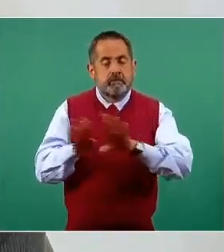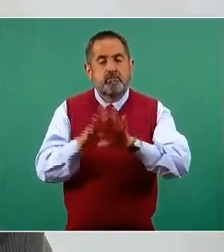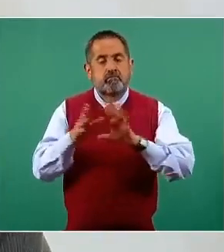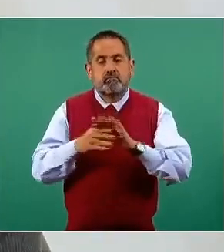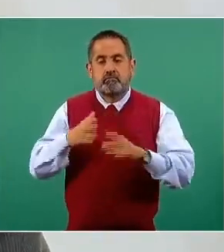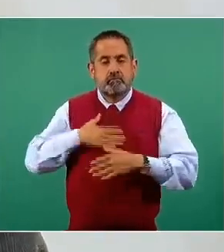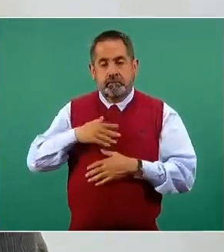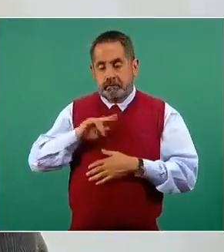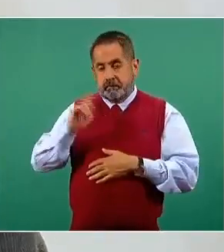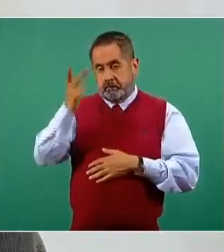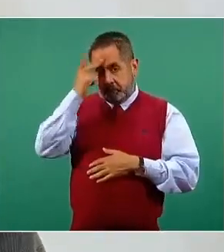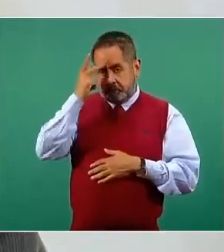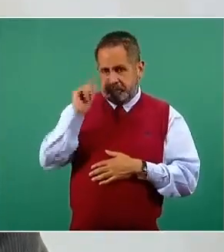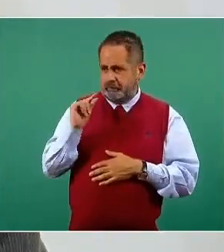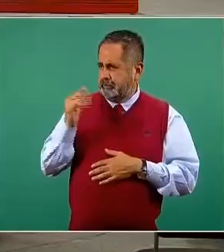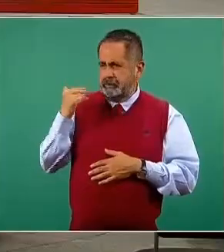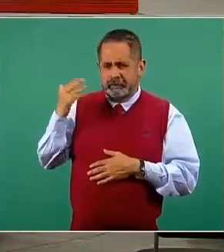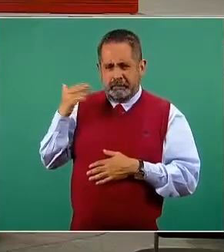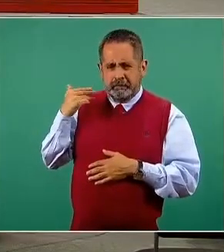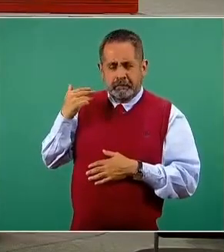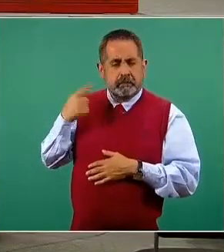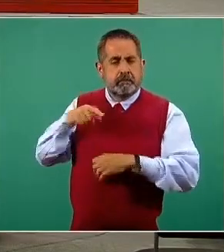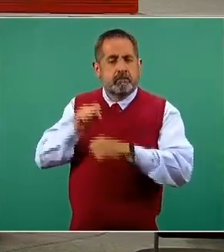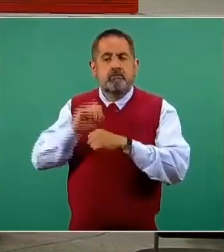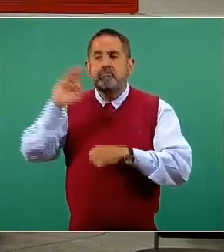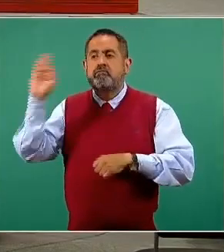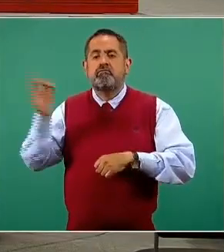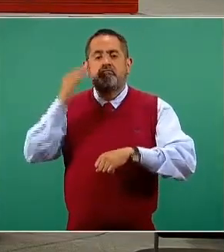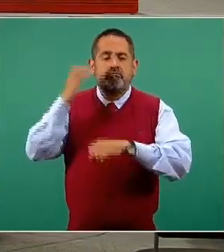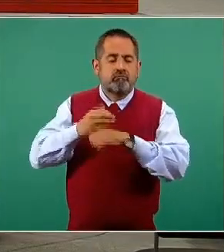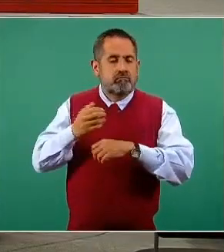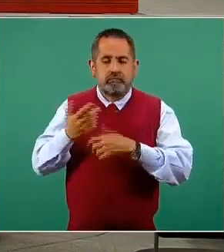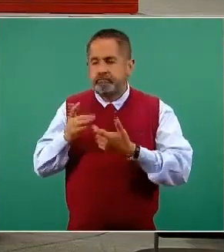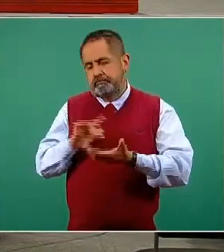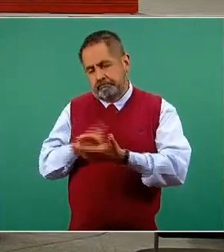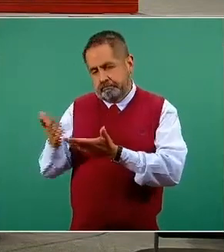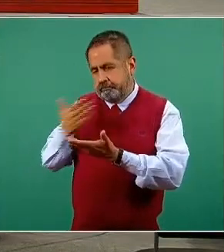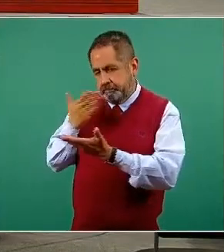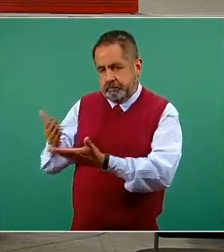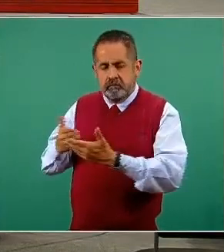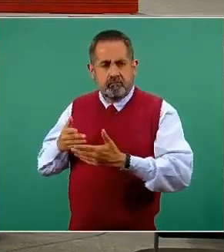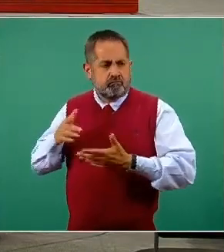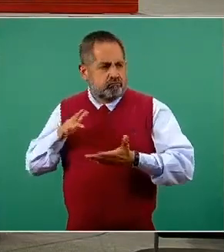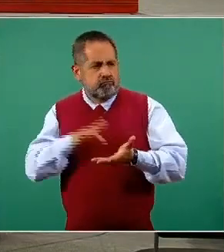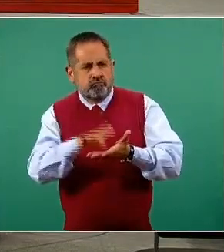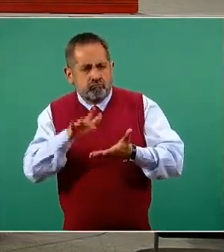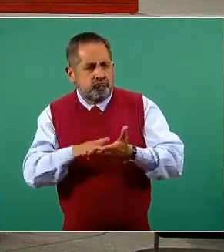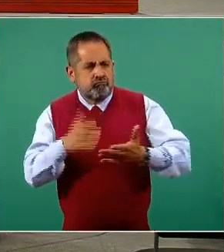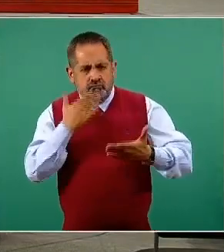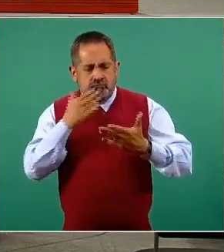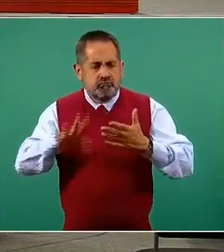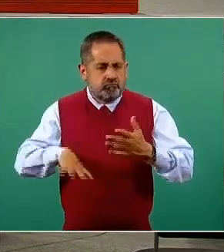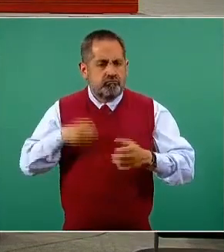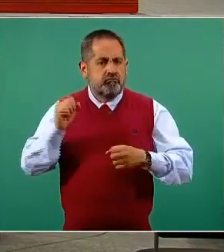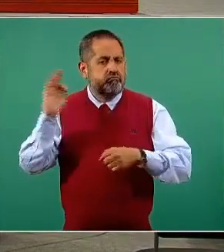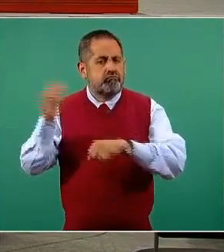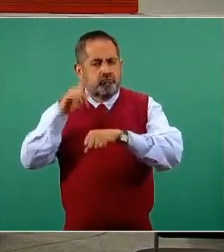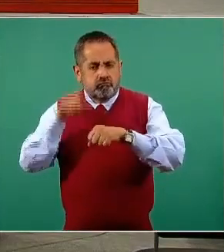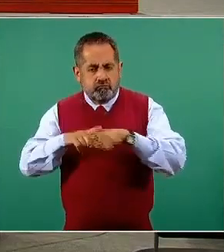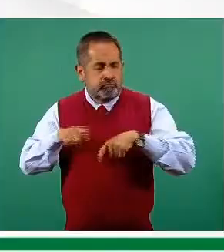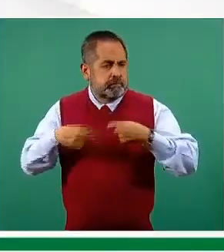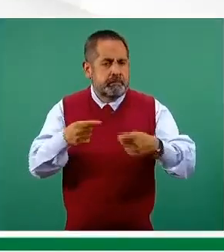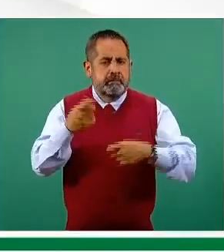nuestro estado, hace algunas semanas, la Federación, y esto hay que agradecerlo también, ha habido un gran esfuerzo del Gobierno Federal,